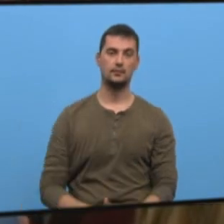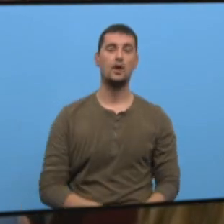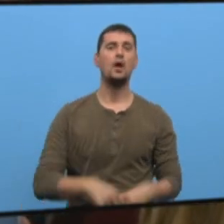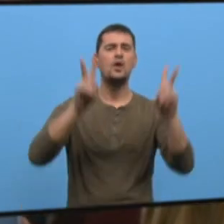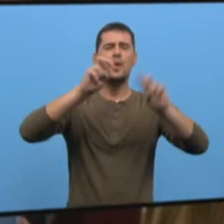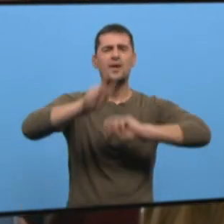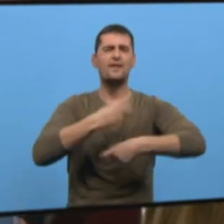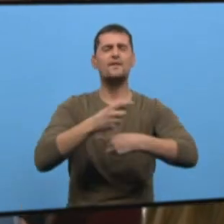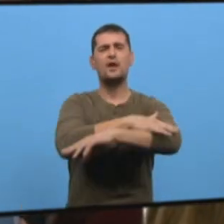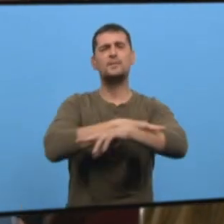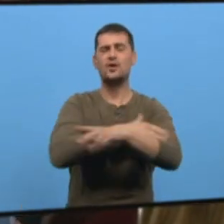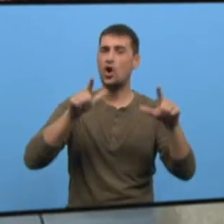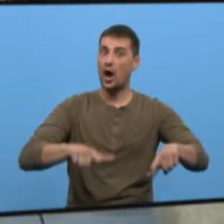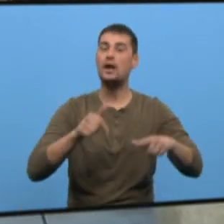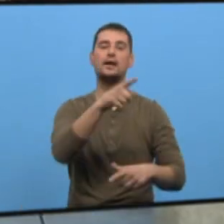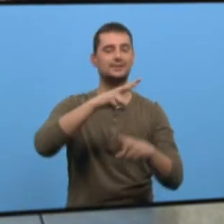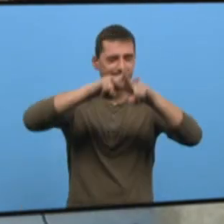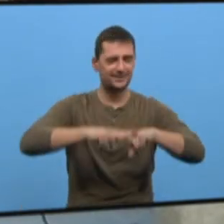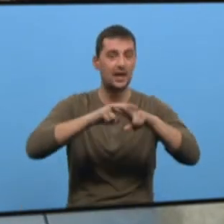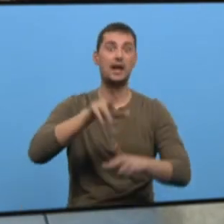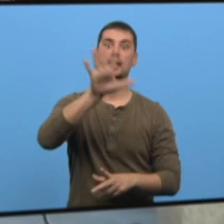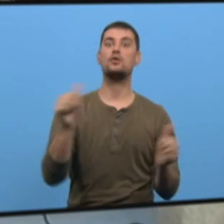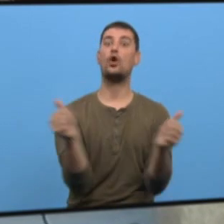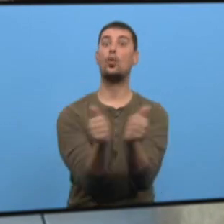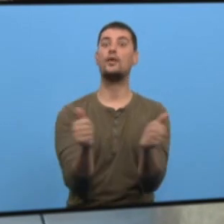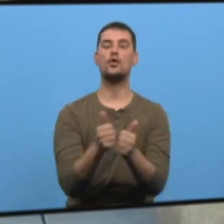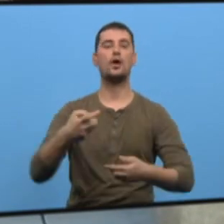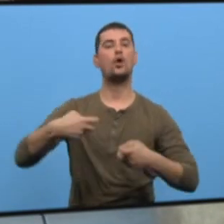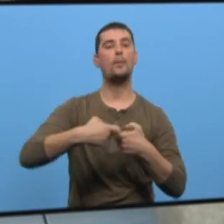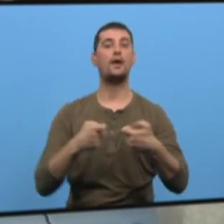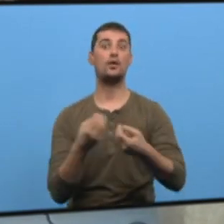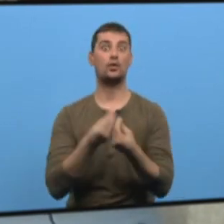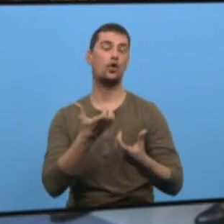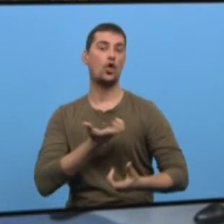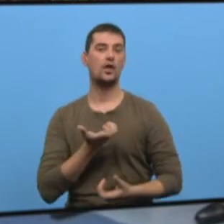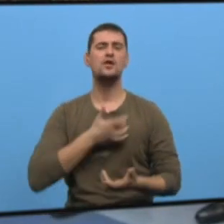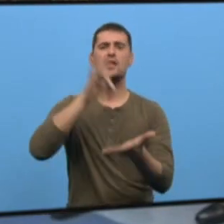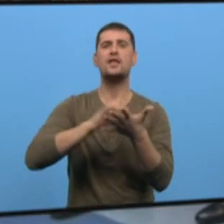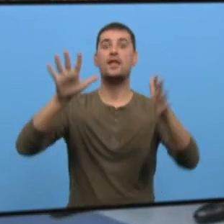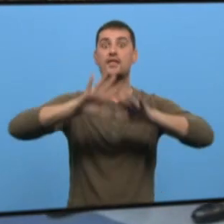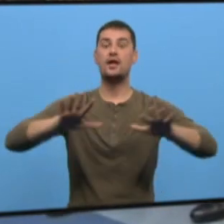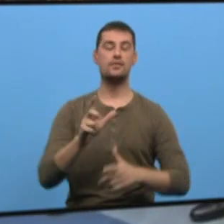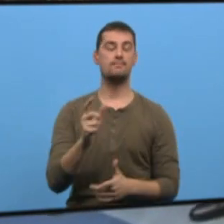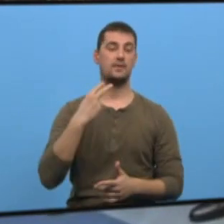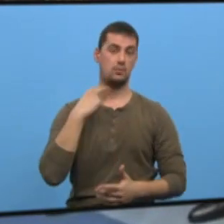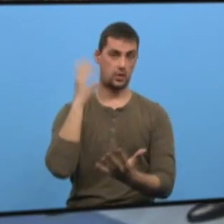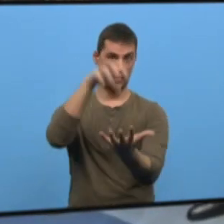a Nova reforma de administración local será analizada no quinto encontro de cooperación concellos que se celebra día